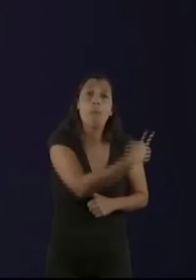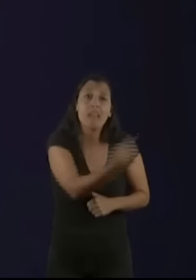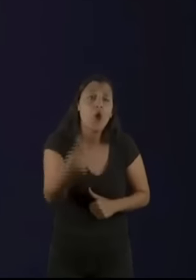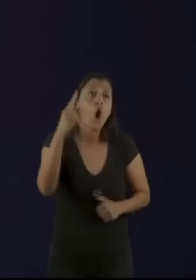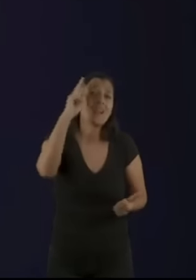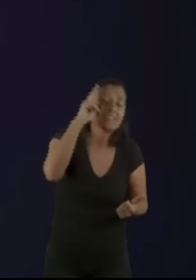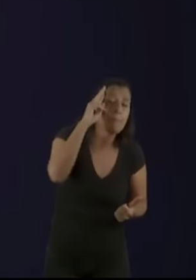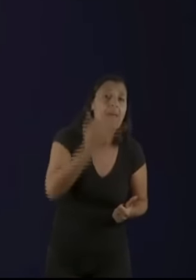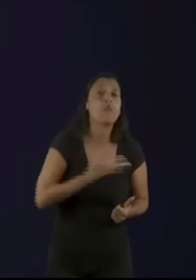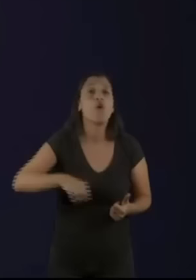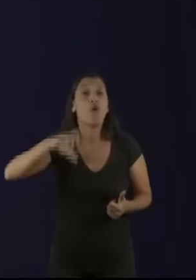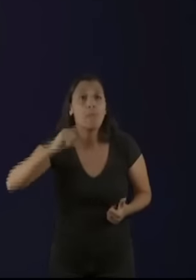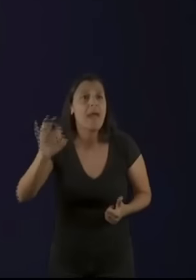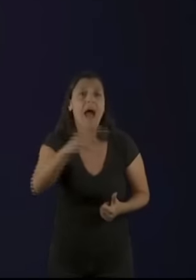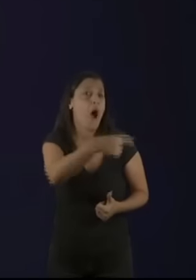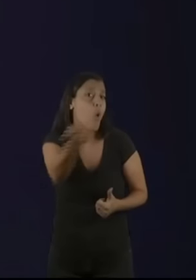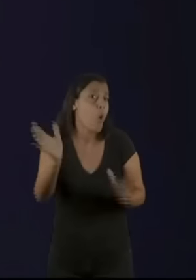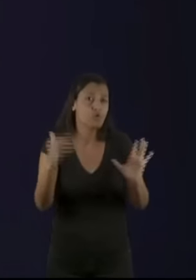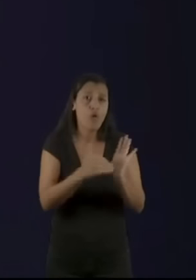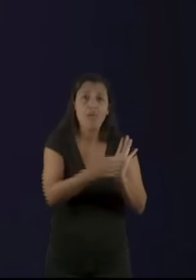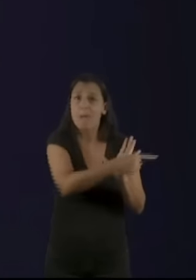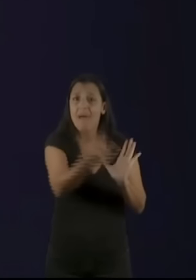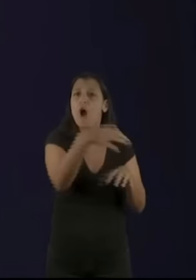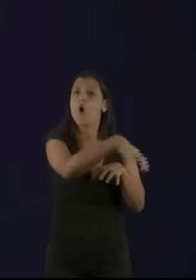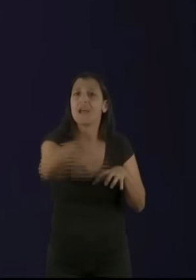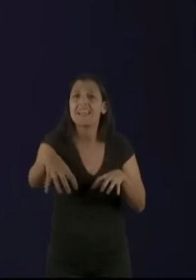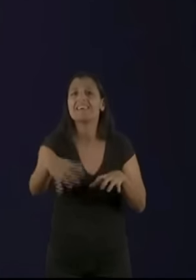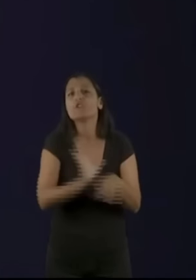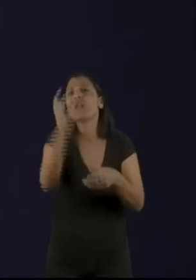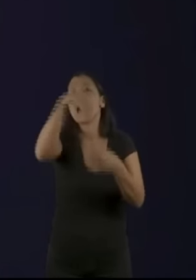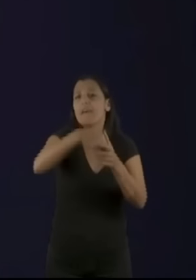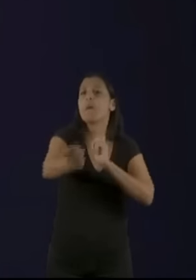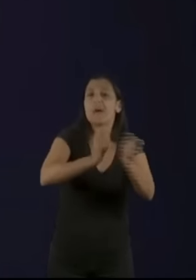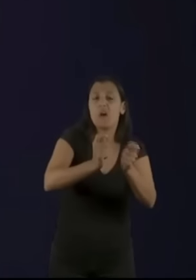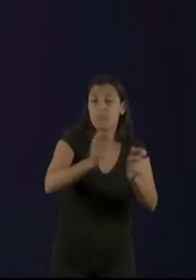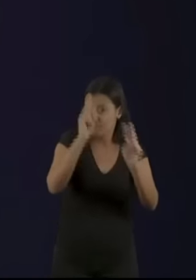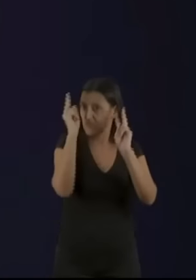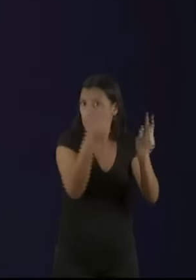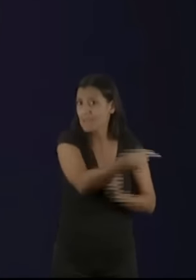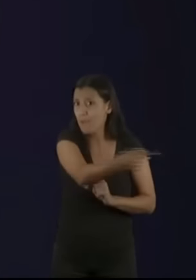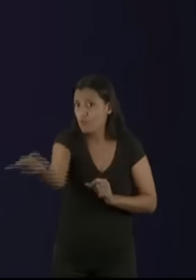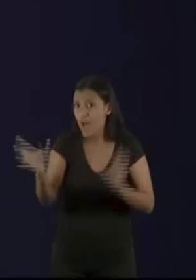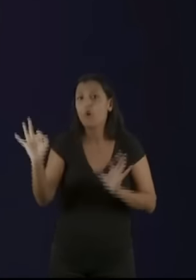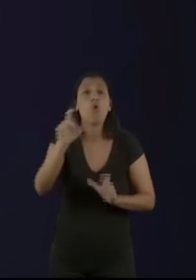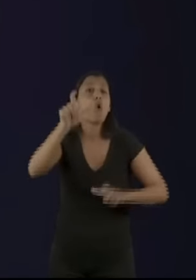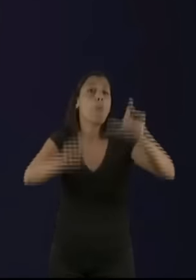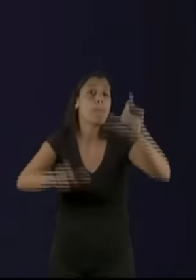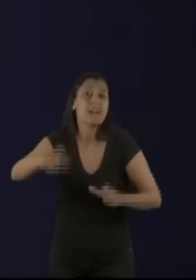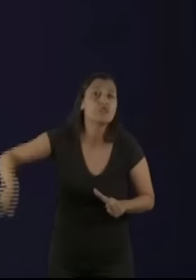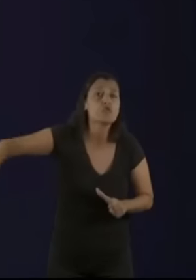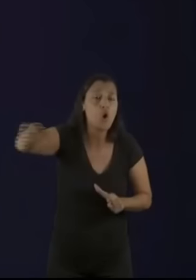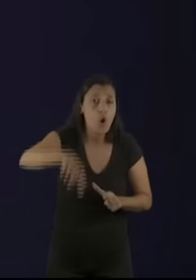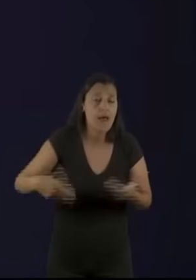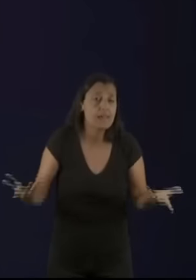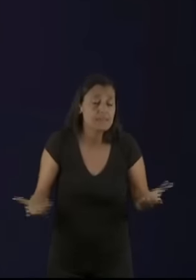fope o sea de cualquier otro de cualquier otra organ o periodista o o gente que que